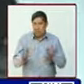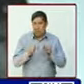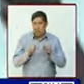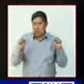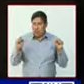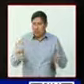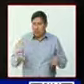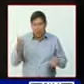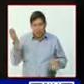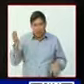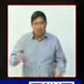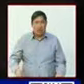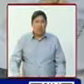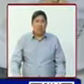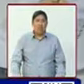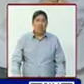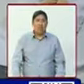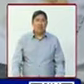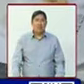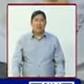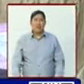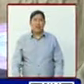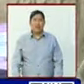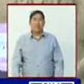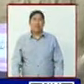de coconut.